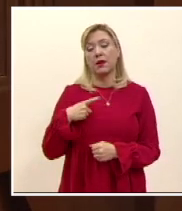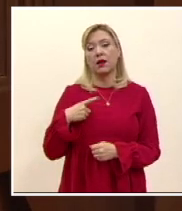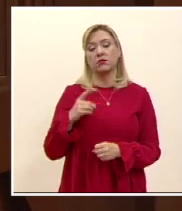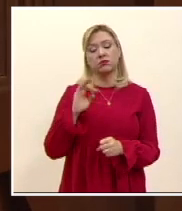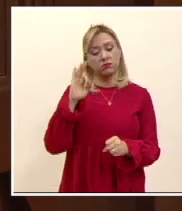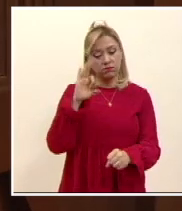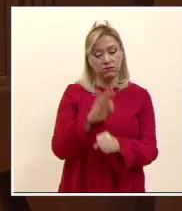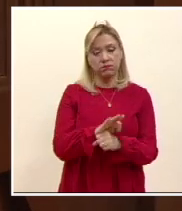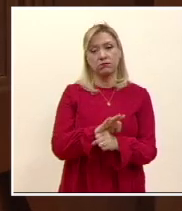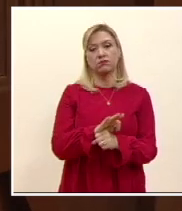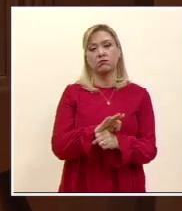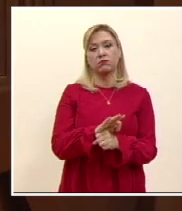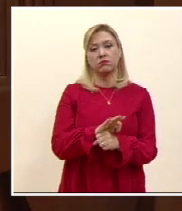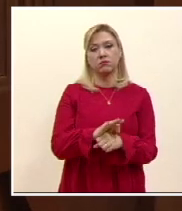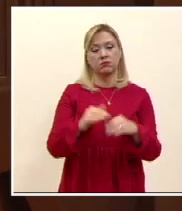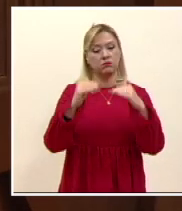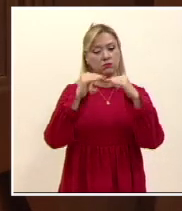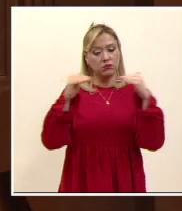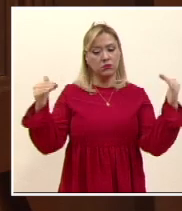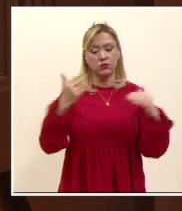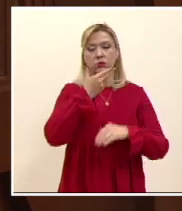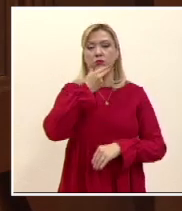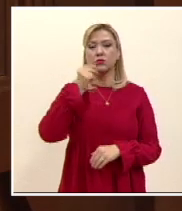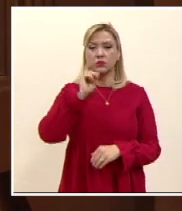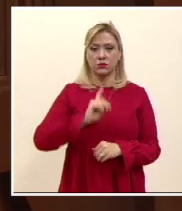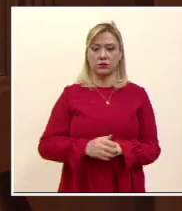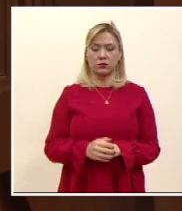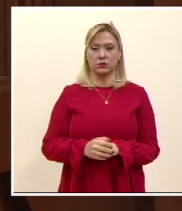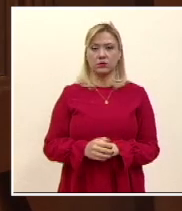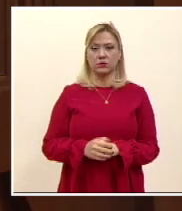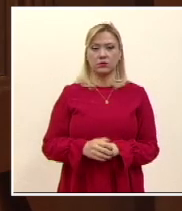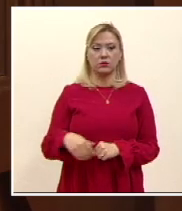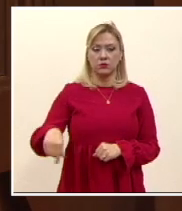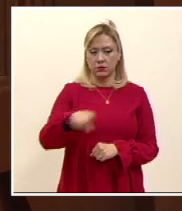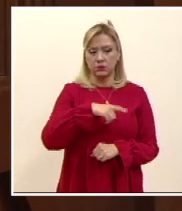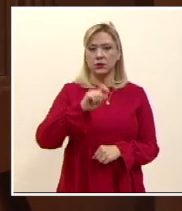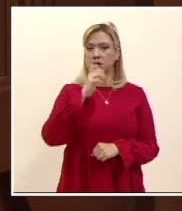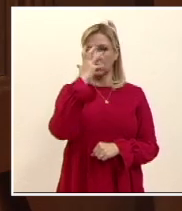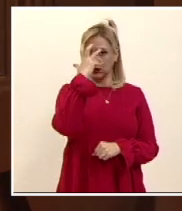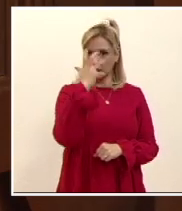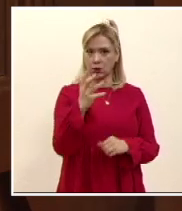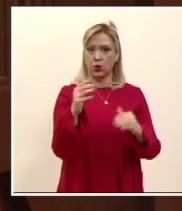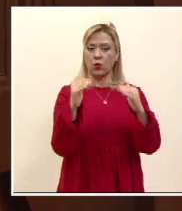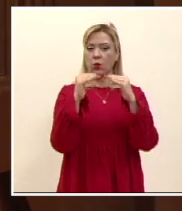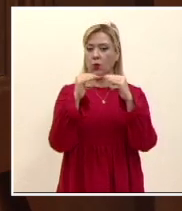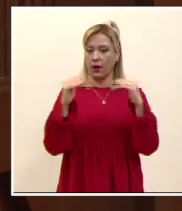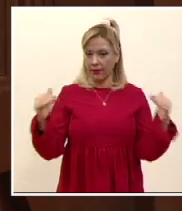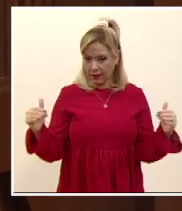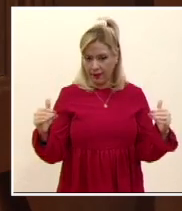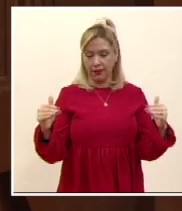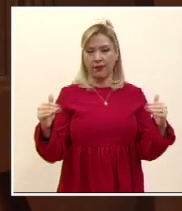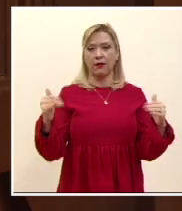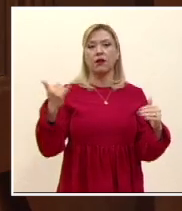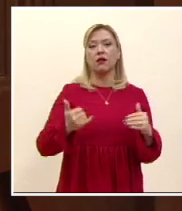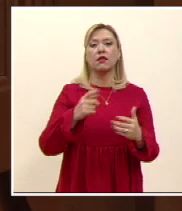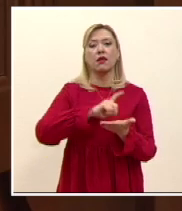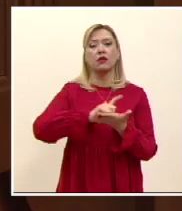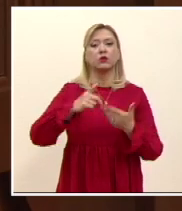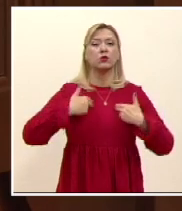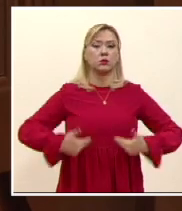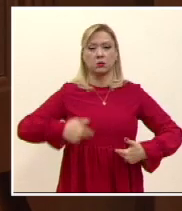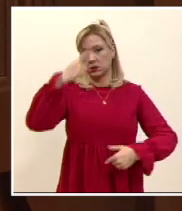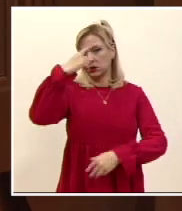defender la equidad de género, que nos compromete a tomar en serio la igualdad y la universalidad de los